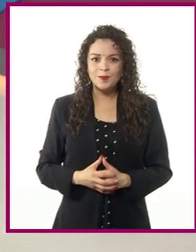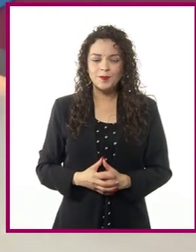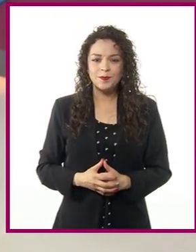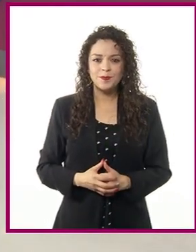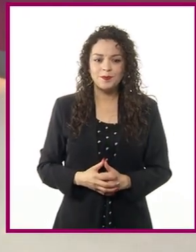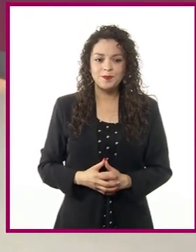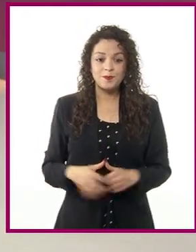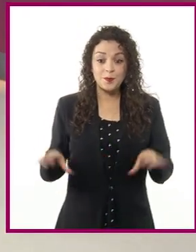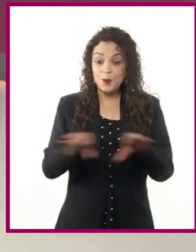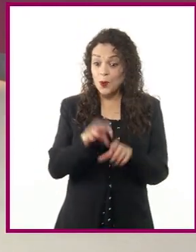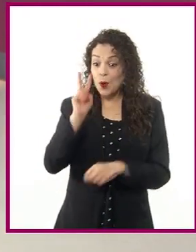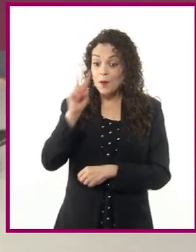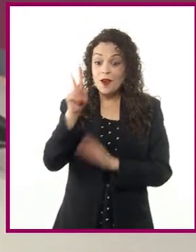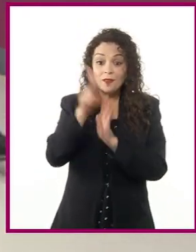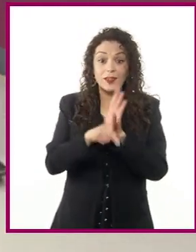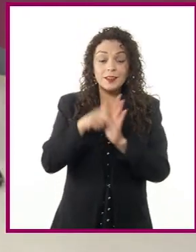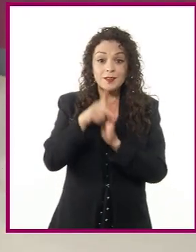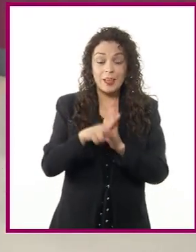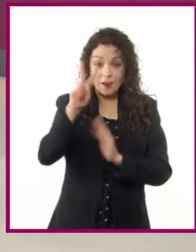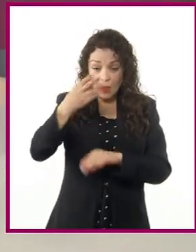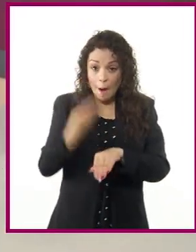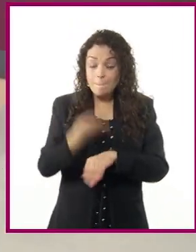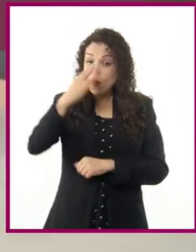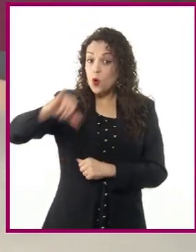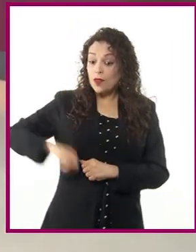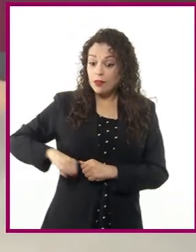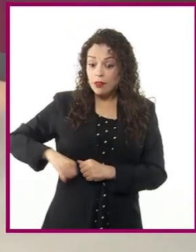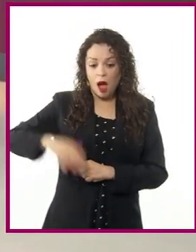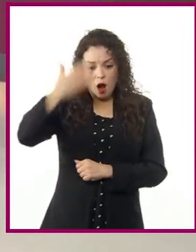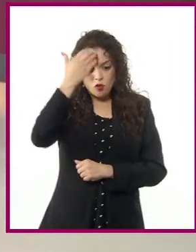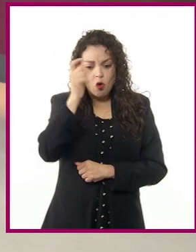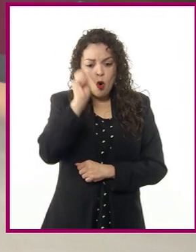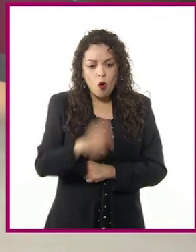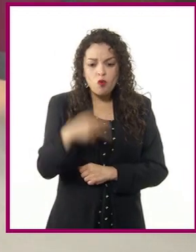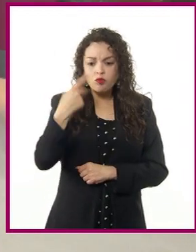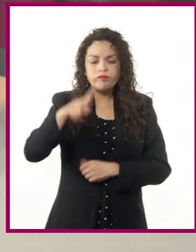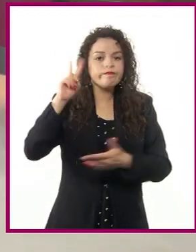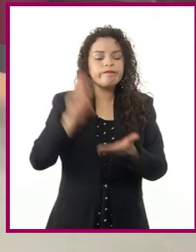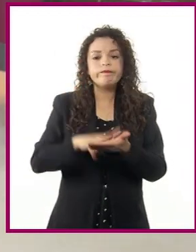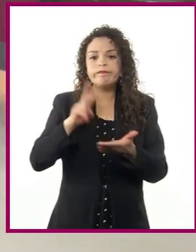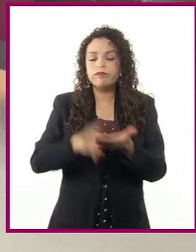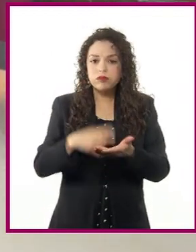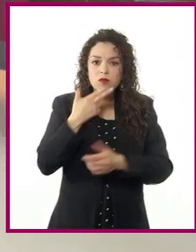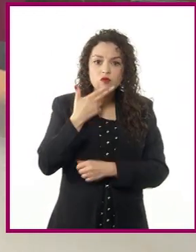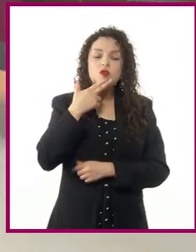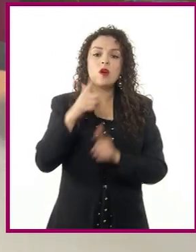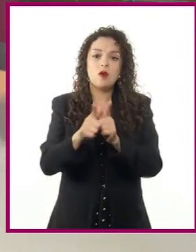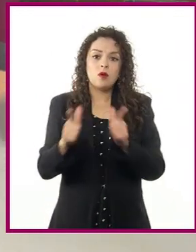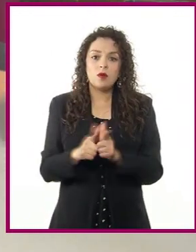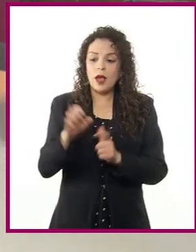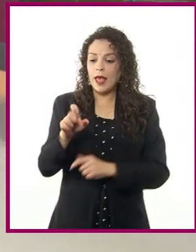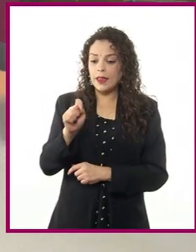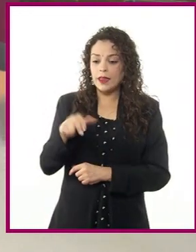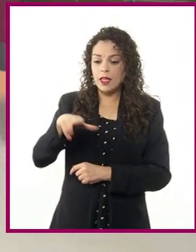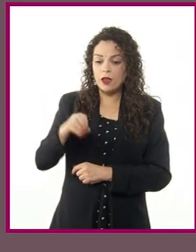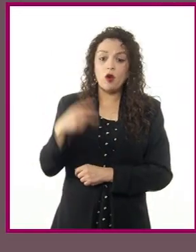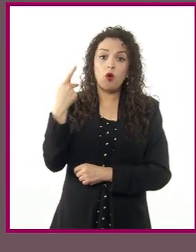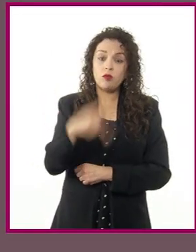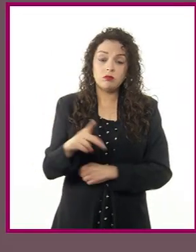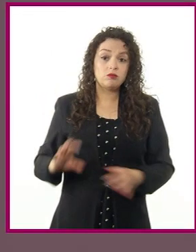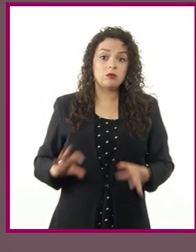¿Qué les pareció el video? Es interesante conocer la riqueza de los grupos étnicos que forman parte de la sociedad